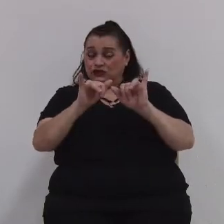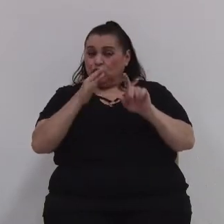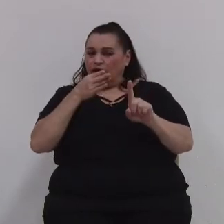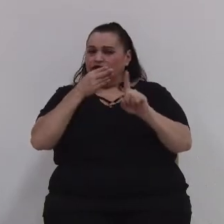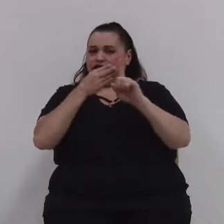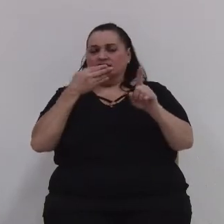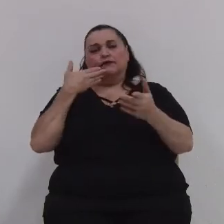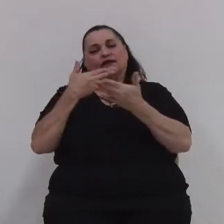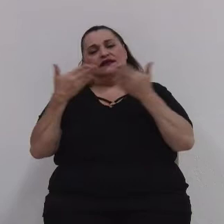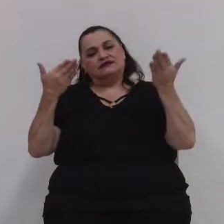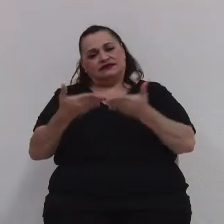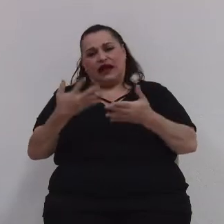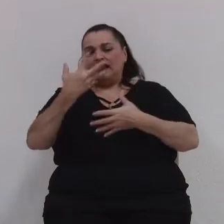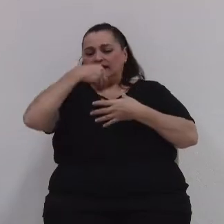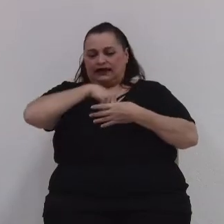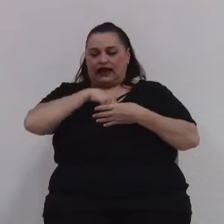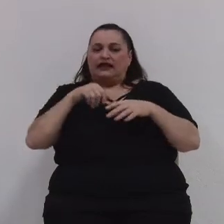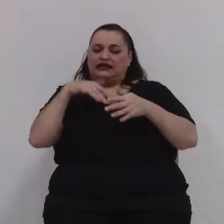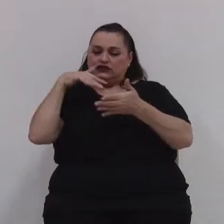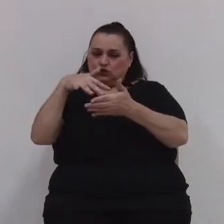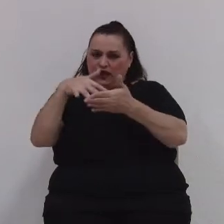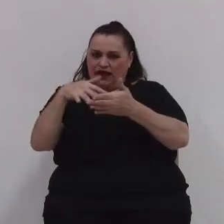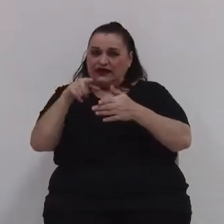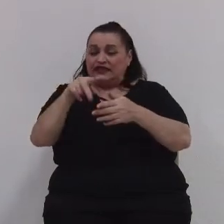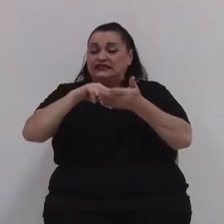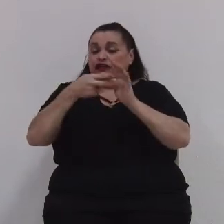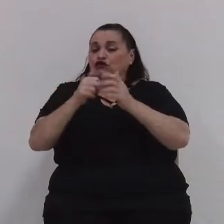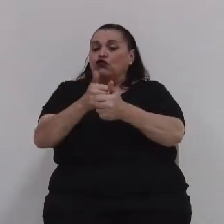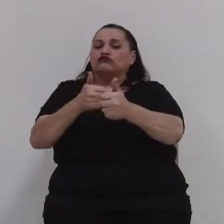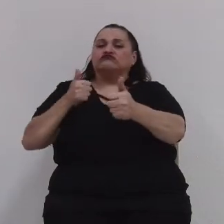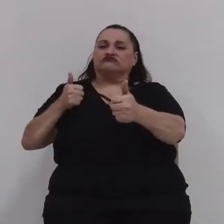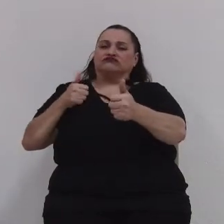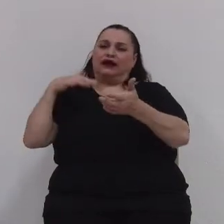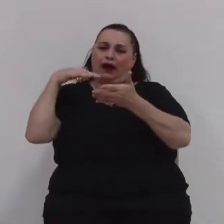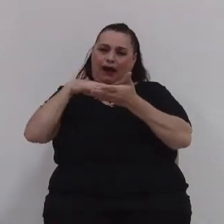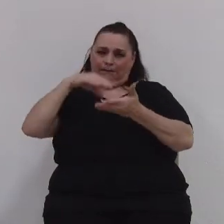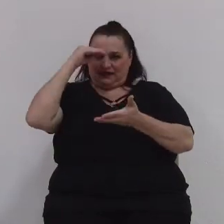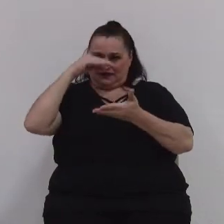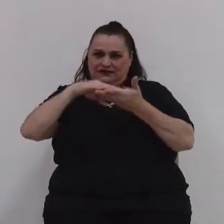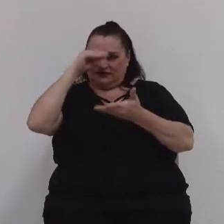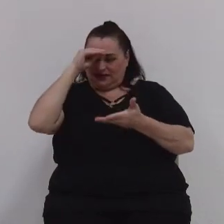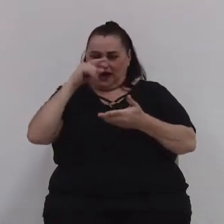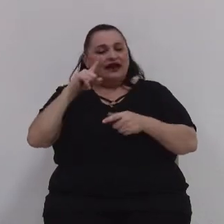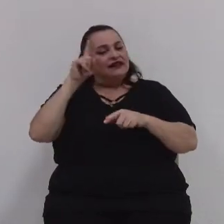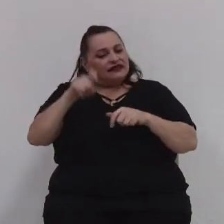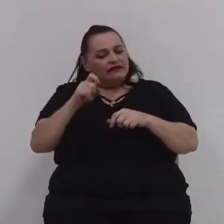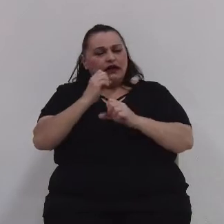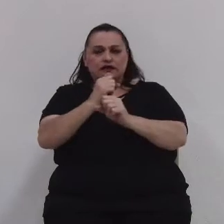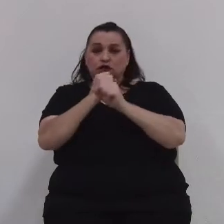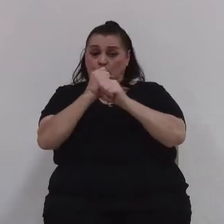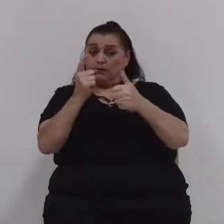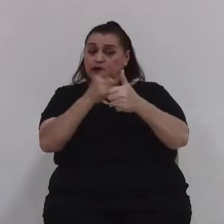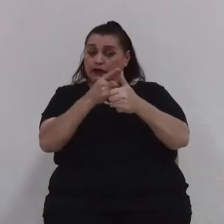bienestar integral de los estudiantes, no generó solo un rezago de aprendizajes. Y debemos asegurarnos entonces, en primer lugar,